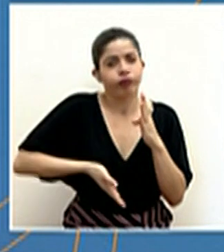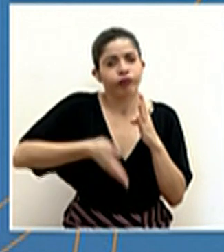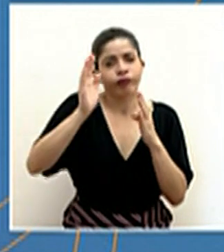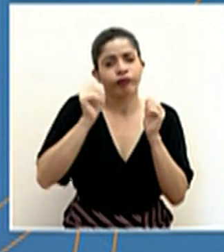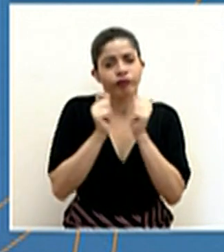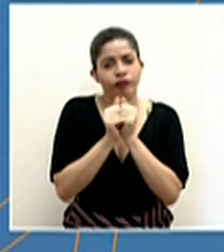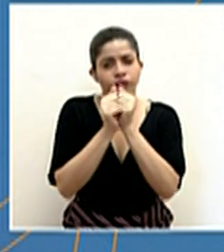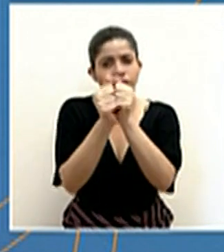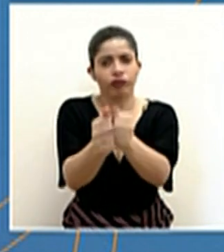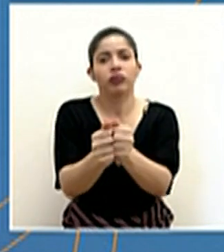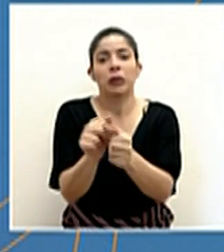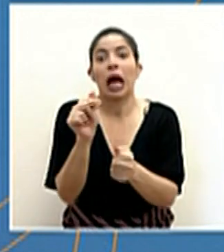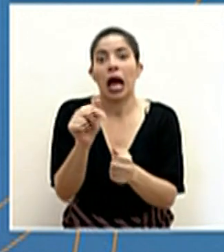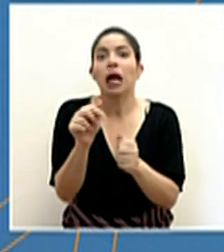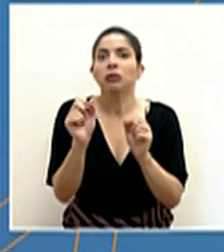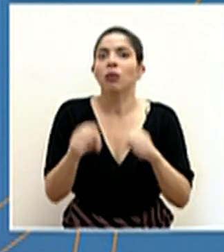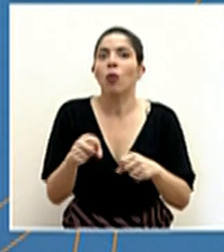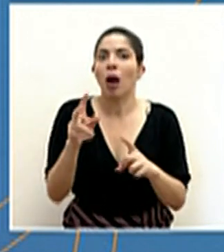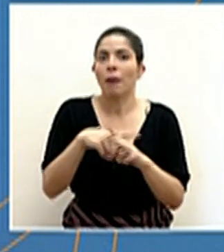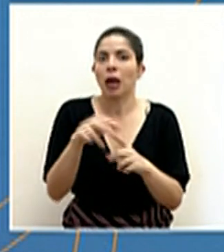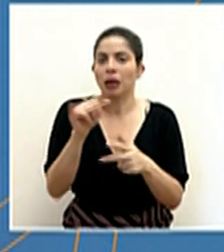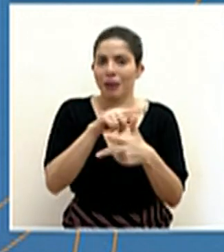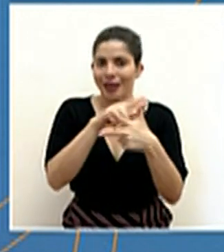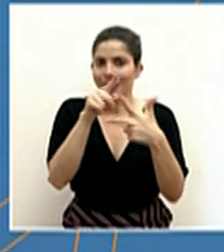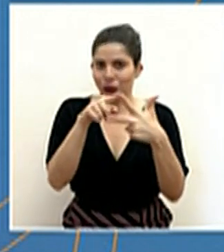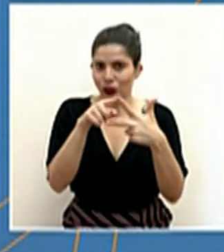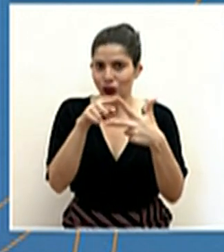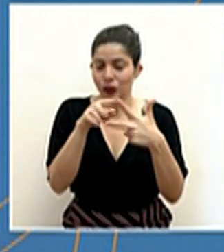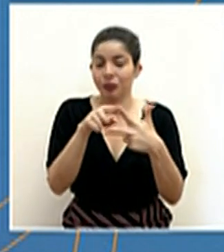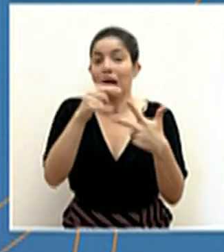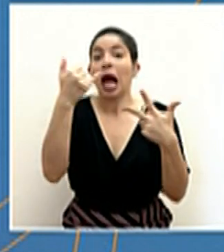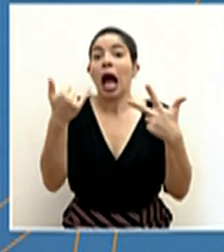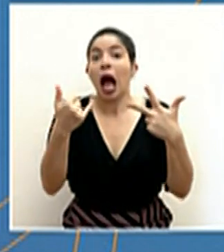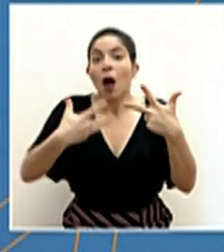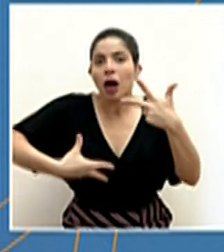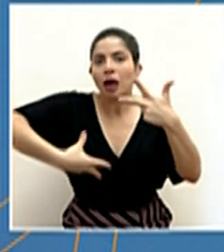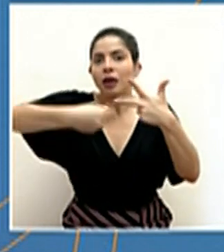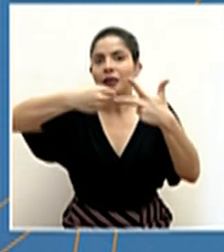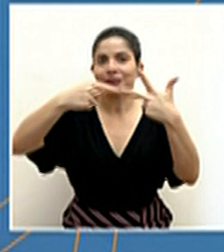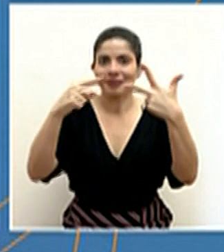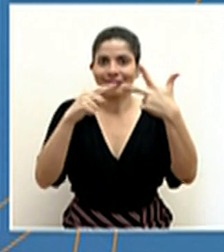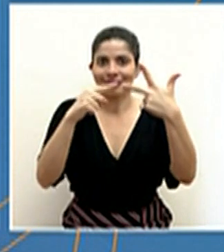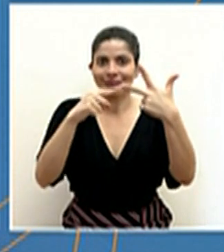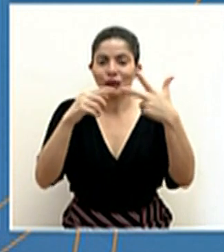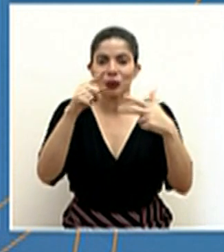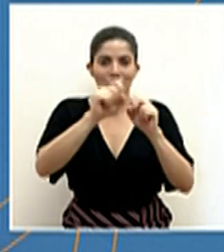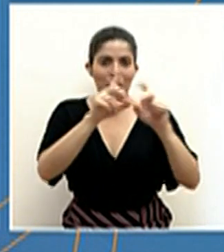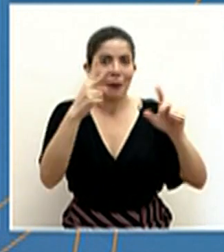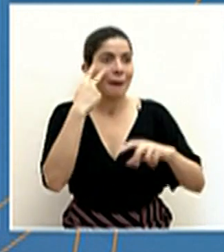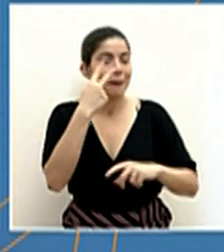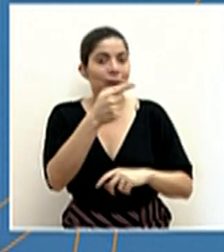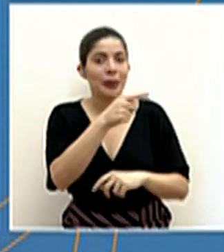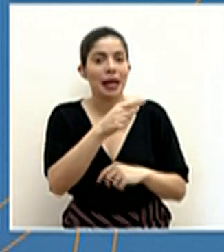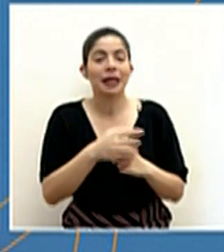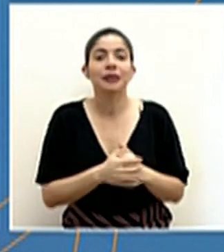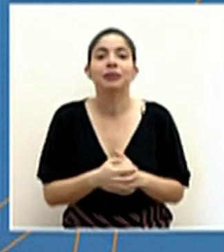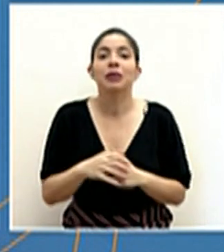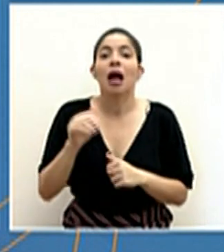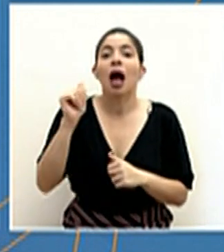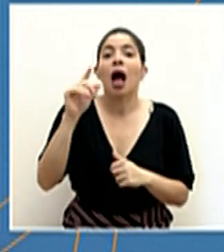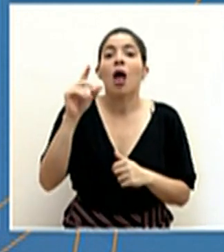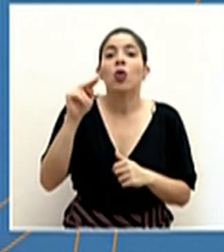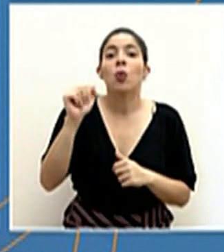una posibilidad. Lo que estamos agregando ahora es esa tercera opción que se ve en pantalla, los depósitos